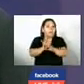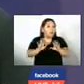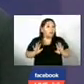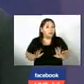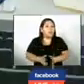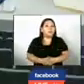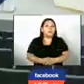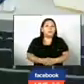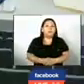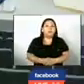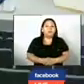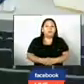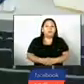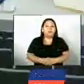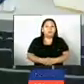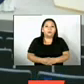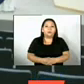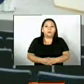su